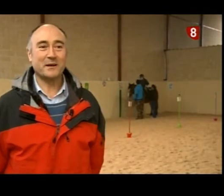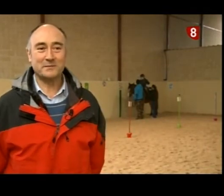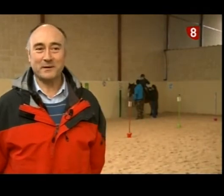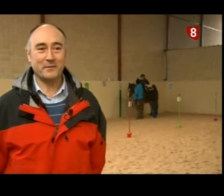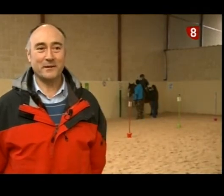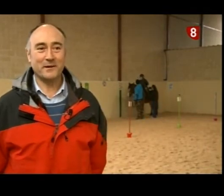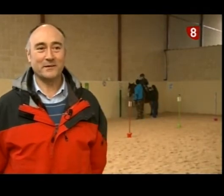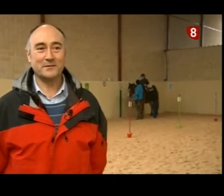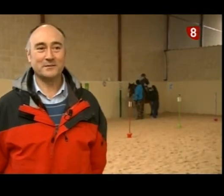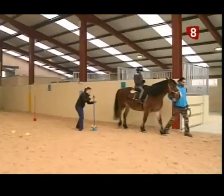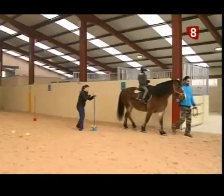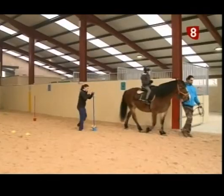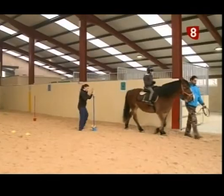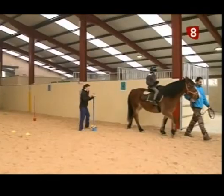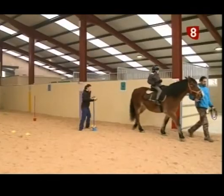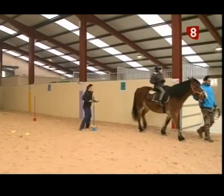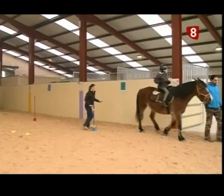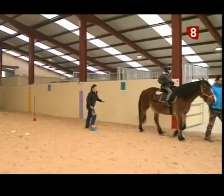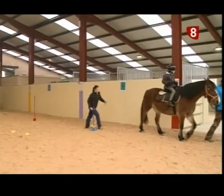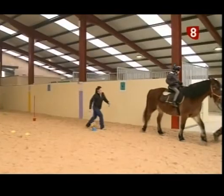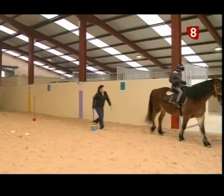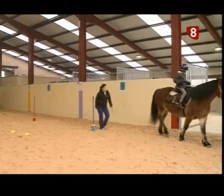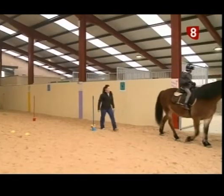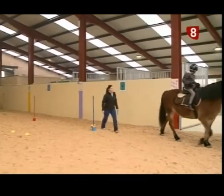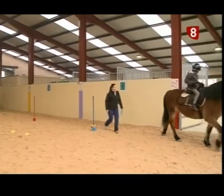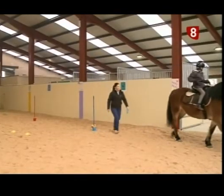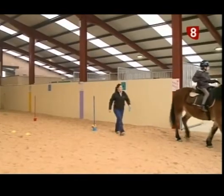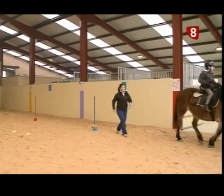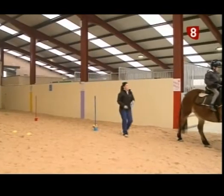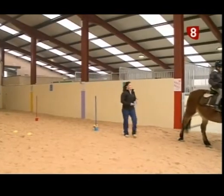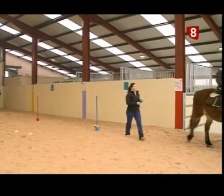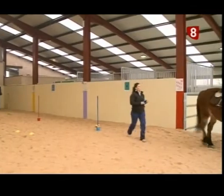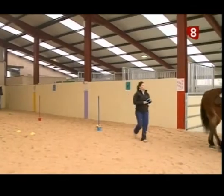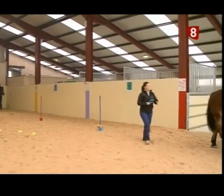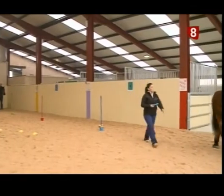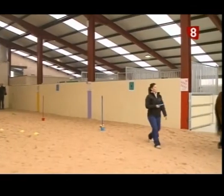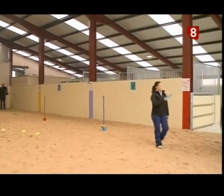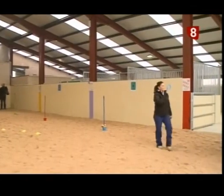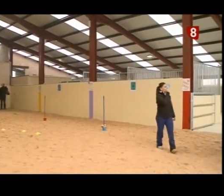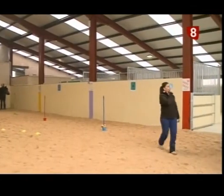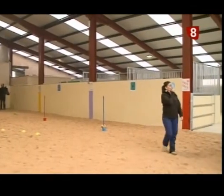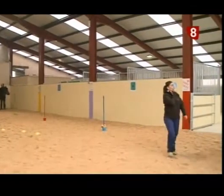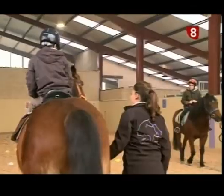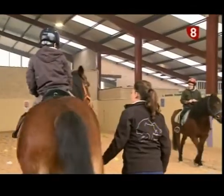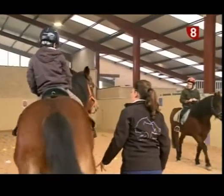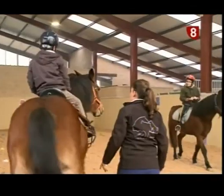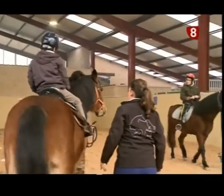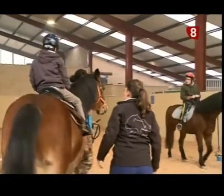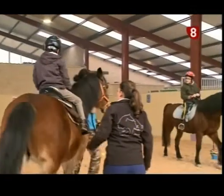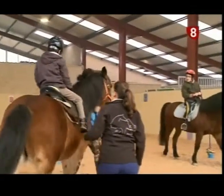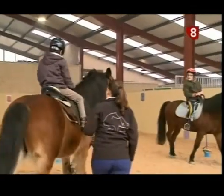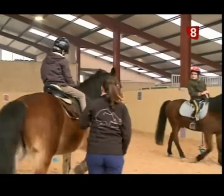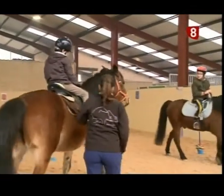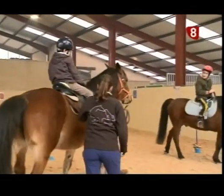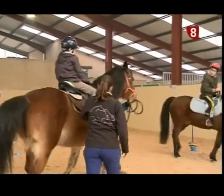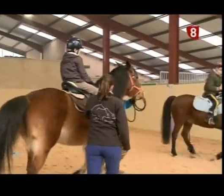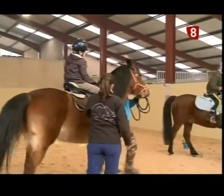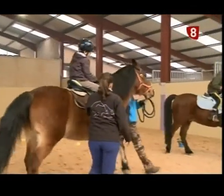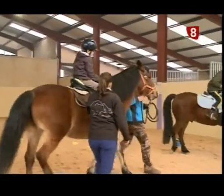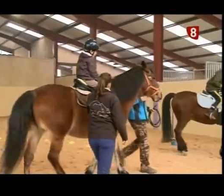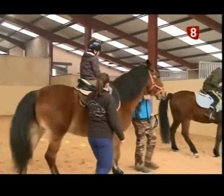llegue el martes para venir. En enero abrieron las puertas de su propio centro de trabajo, siendo un proyecto único en la provincia de